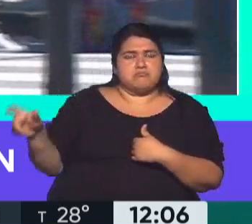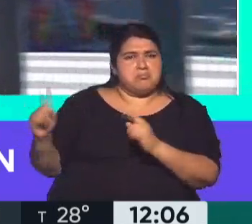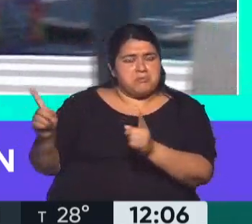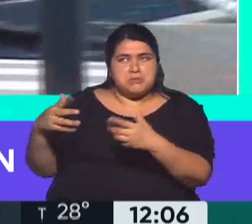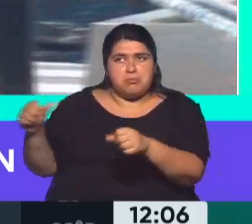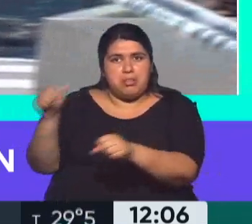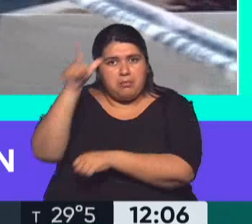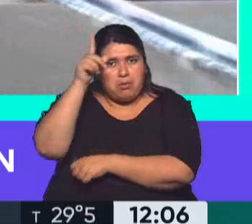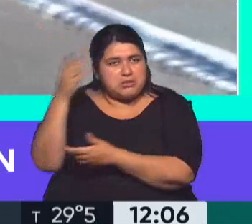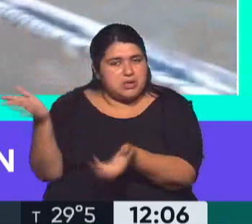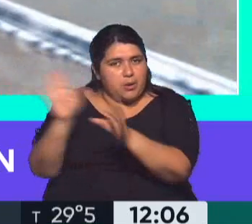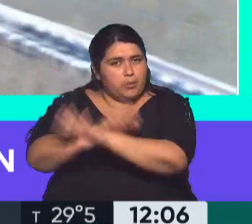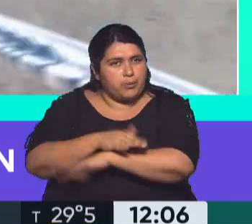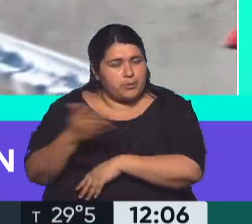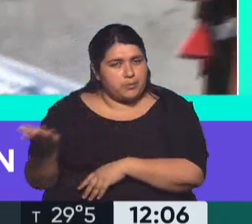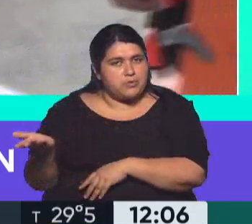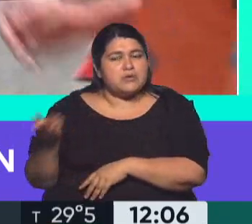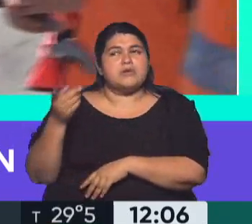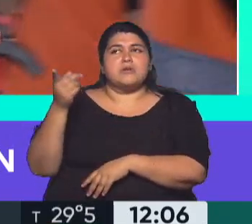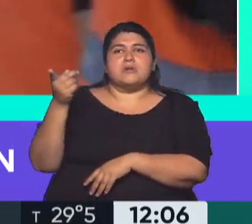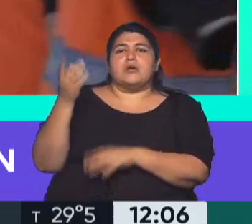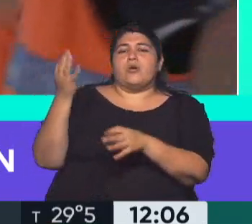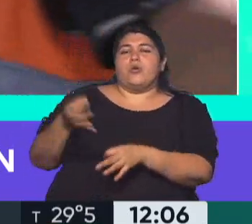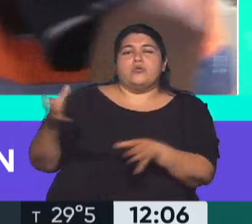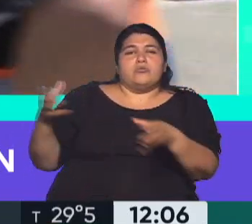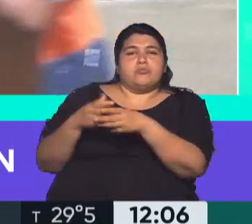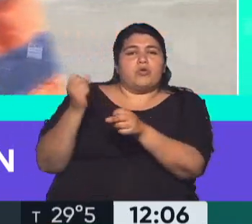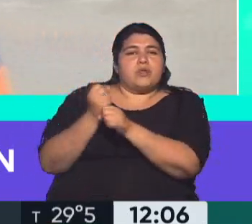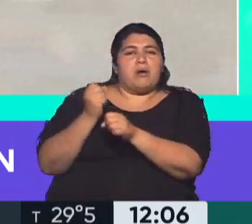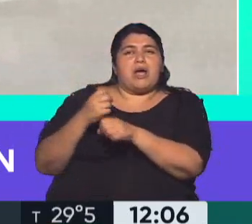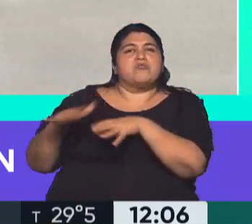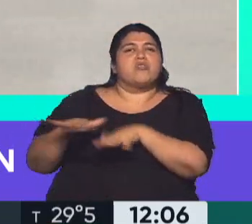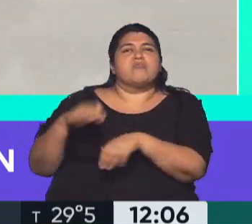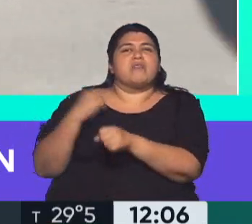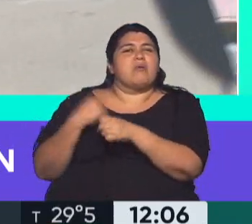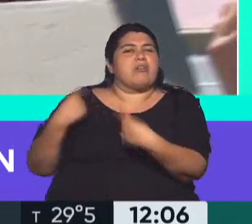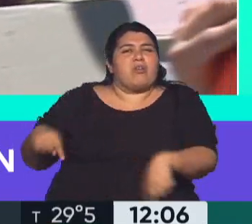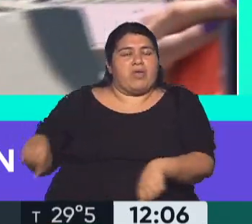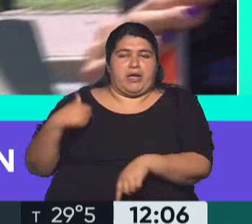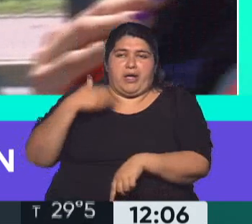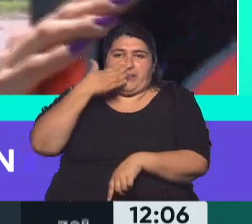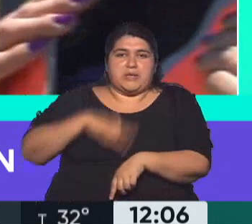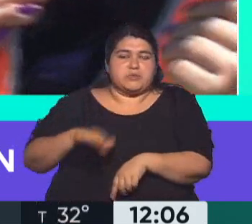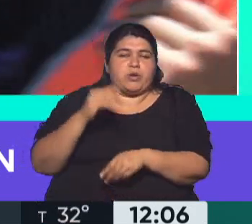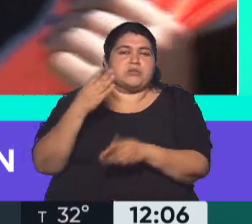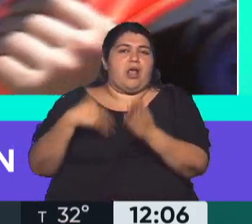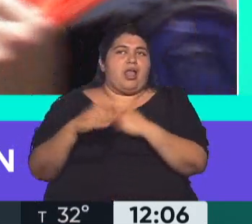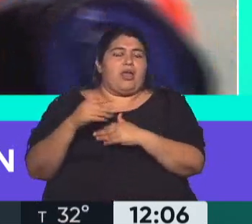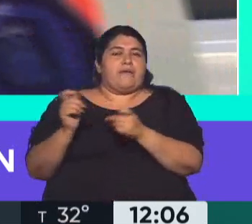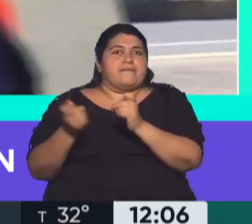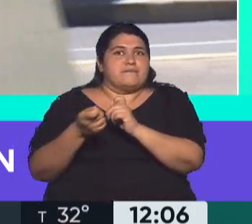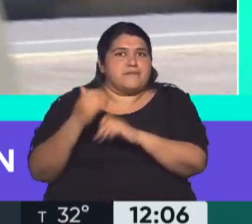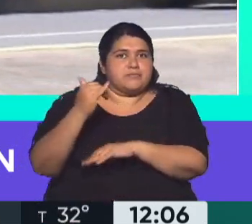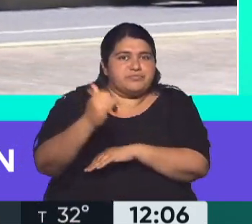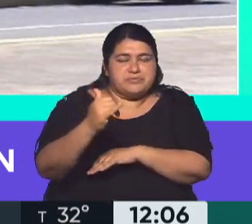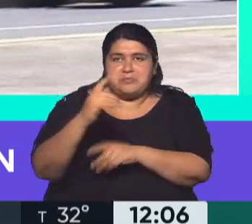de la ciudad, que estaban realmente realizando tareas, nadie sabe muy bien de qué, que luego fueron fraguadas, y que además, cuando